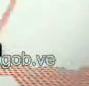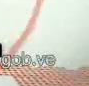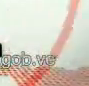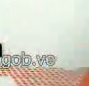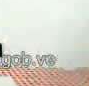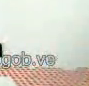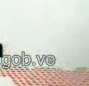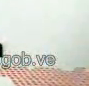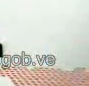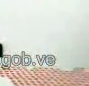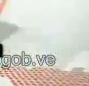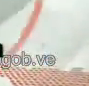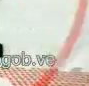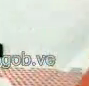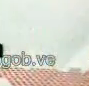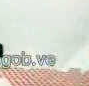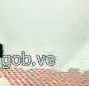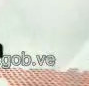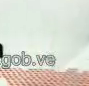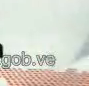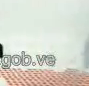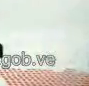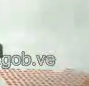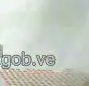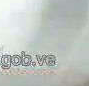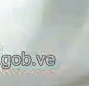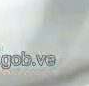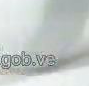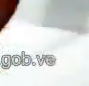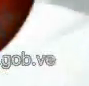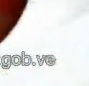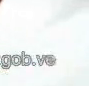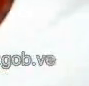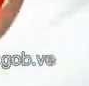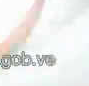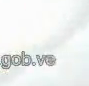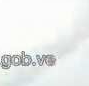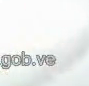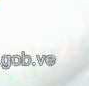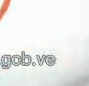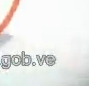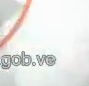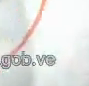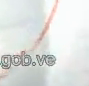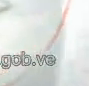Thank you.